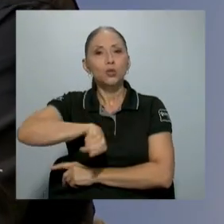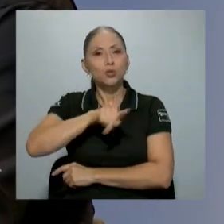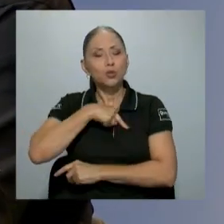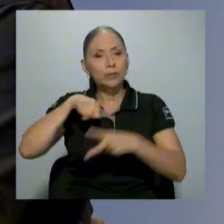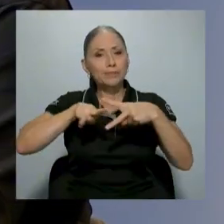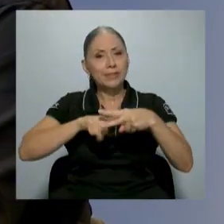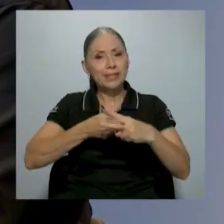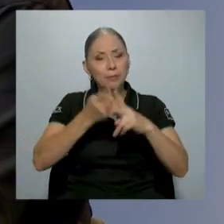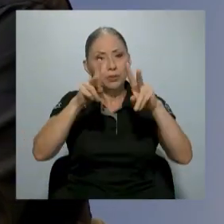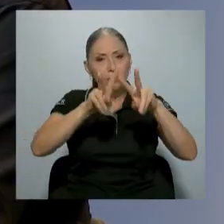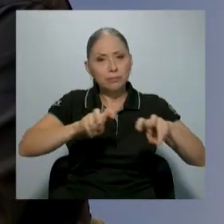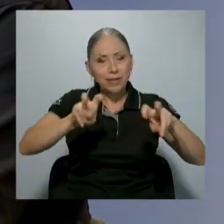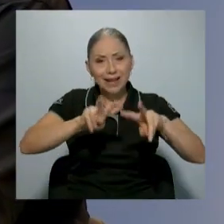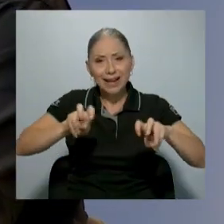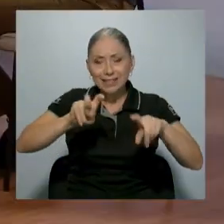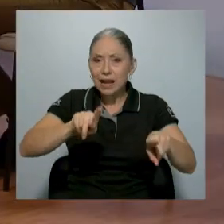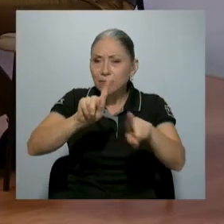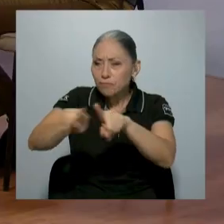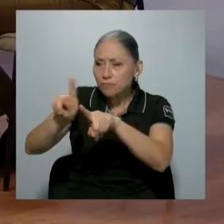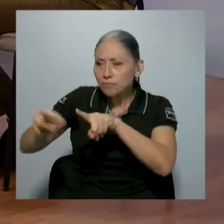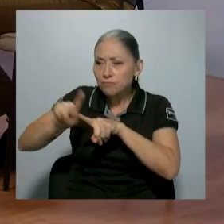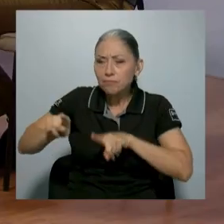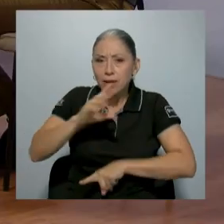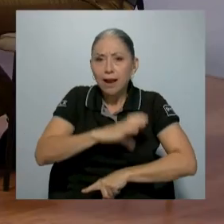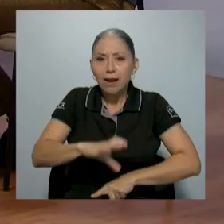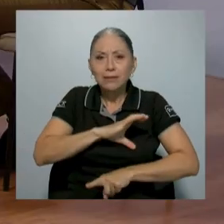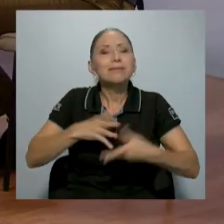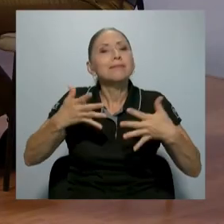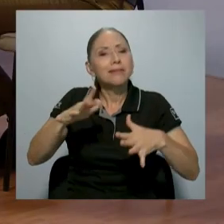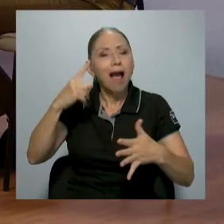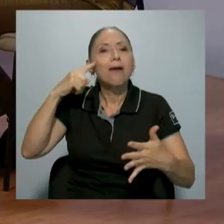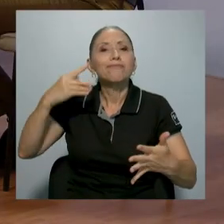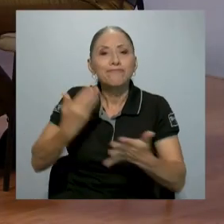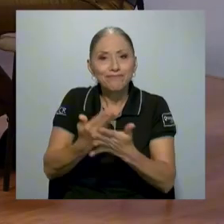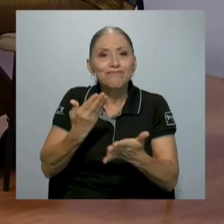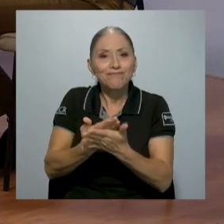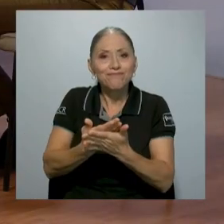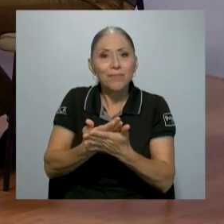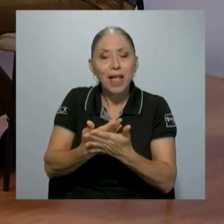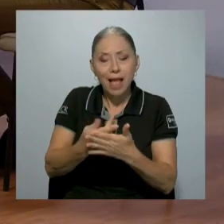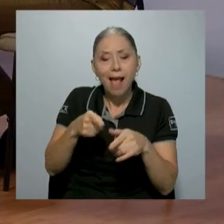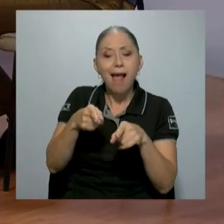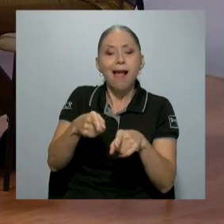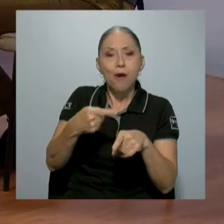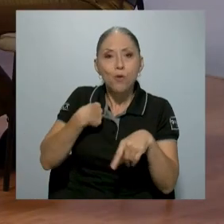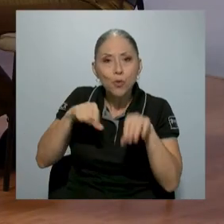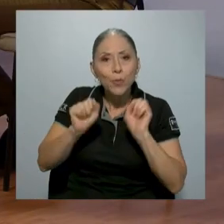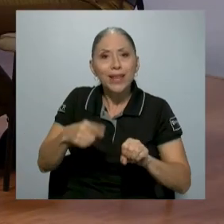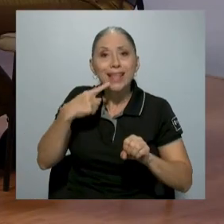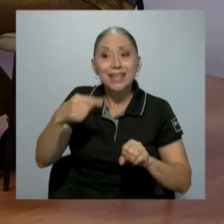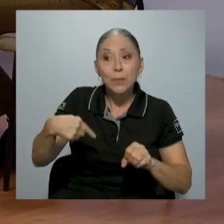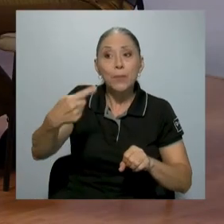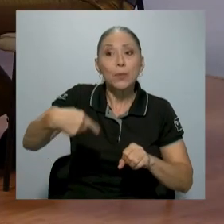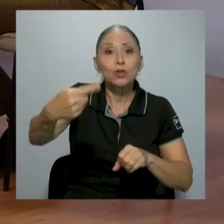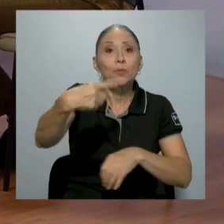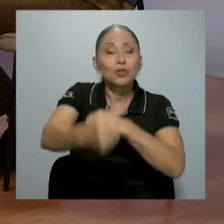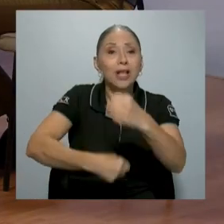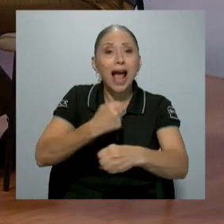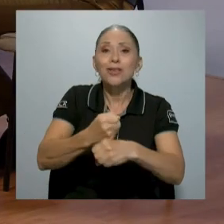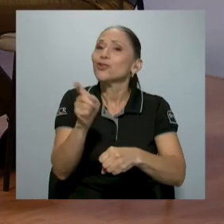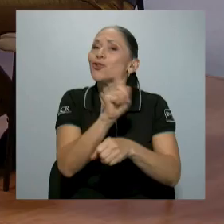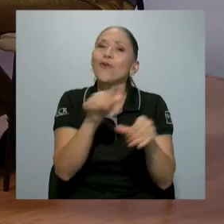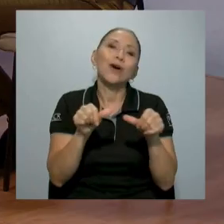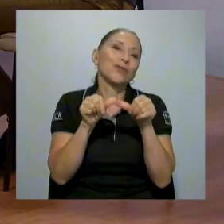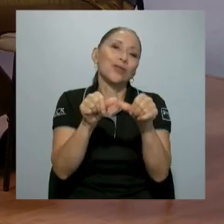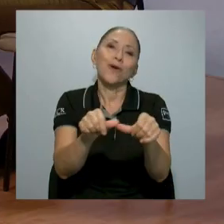estas características, hay evidencia que uno podría decir que en los próximos años no va a ser sostenible por muchas razones. Vamos